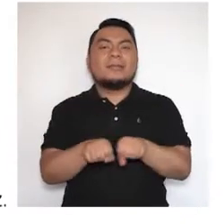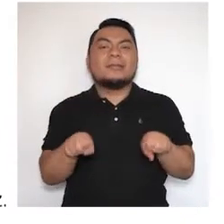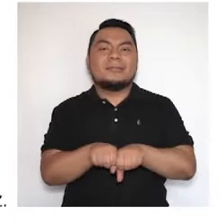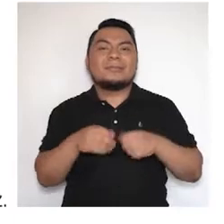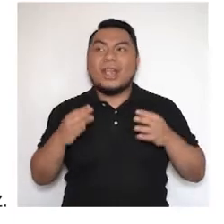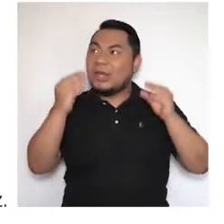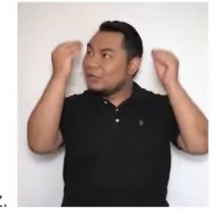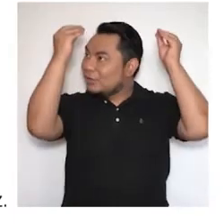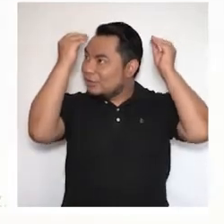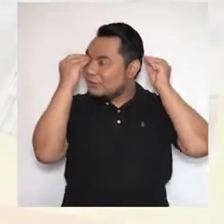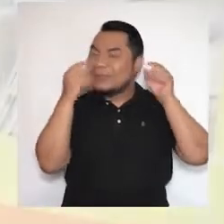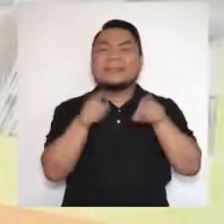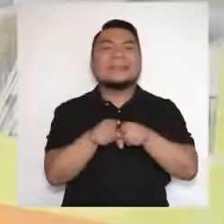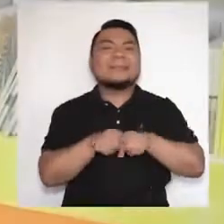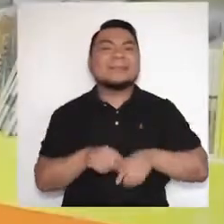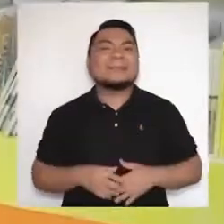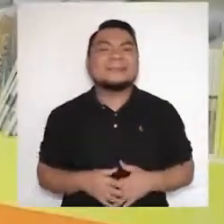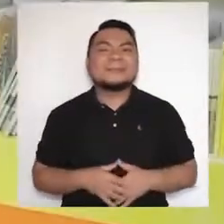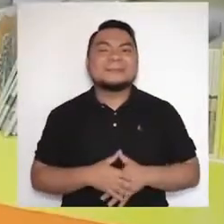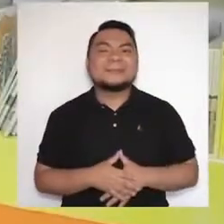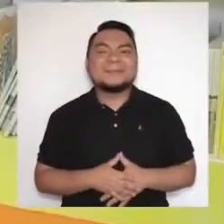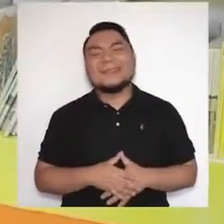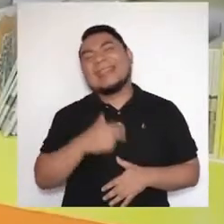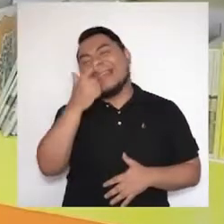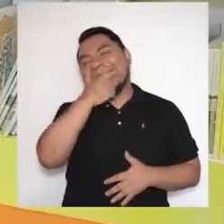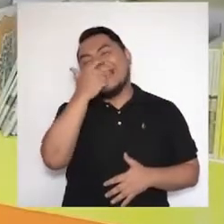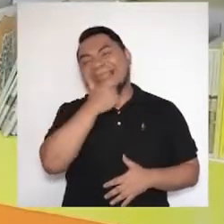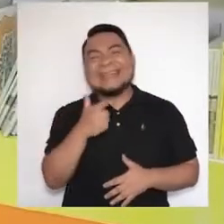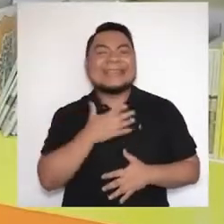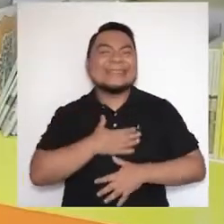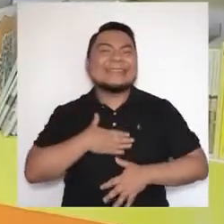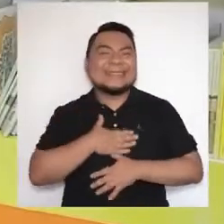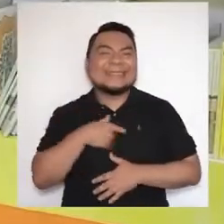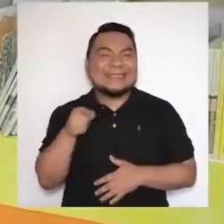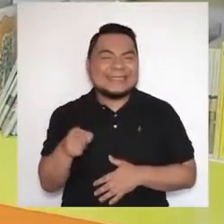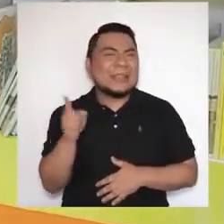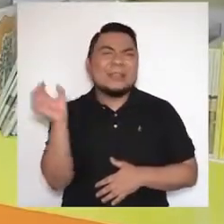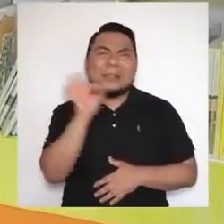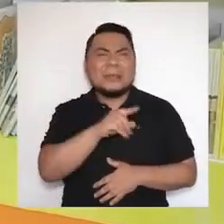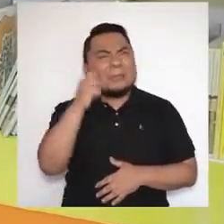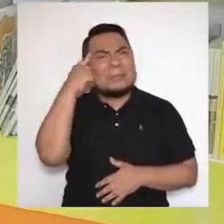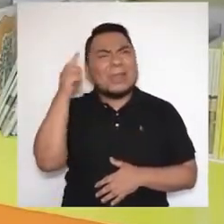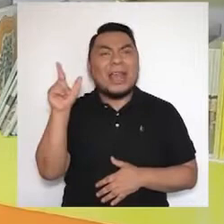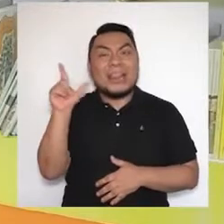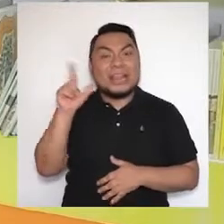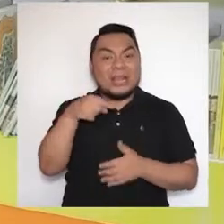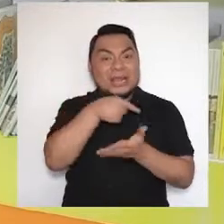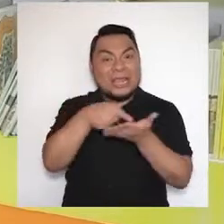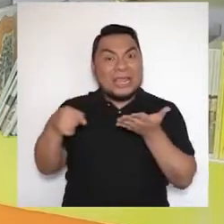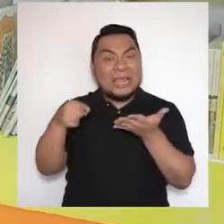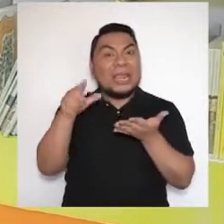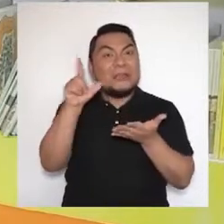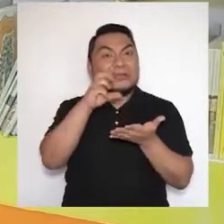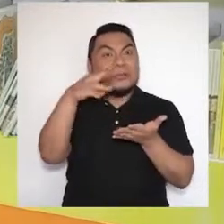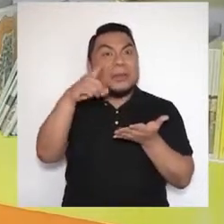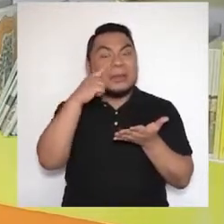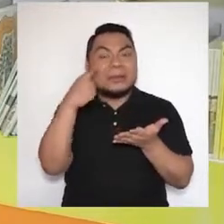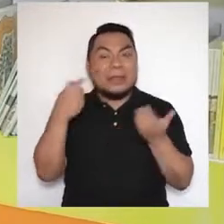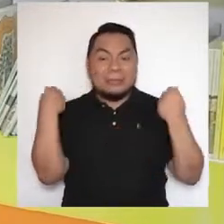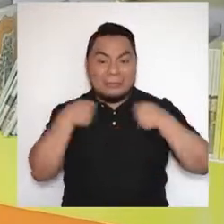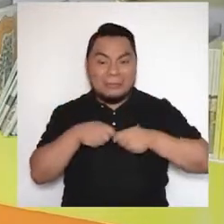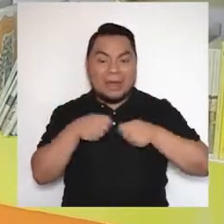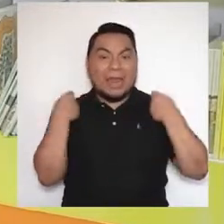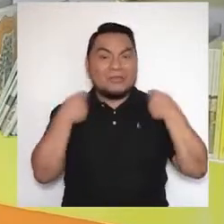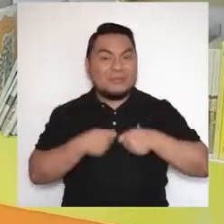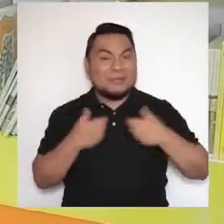y sombrero a la vez. ¡Qué divertido! Nunca me imaginé que los días de la semana se les podría vestir y